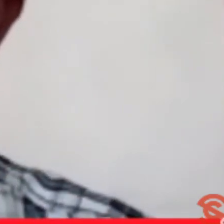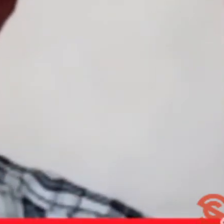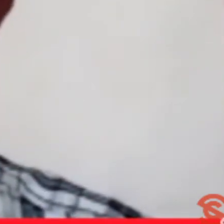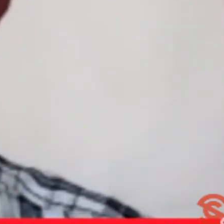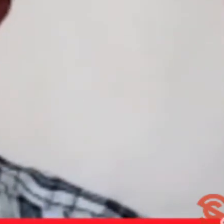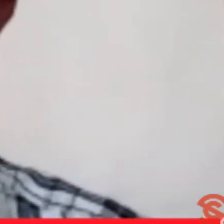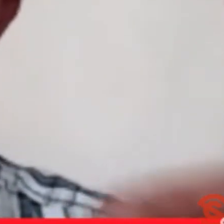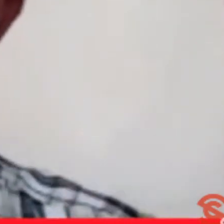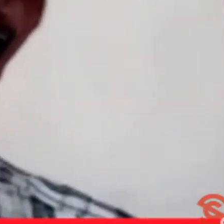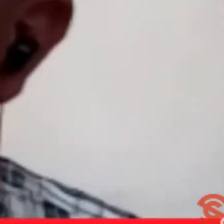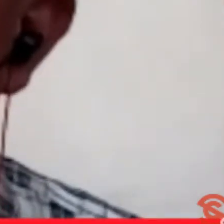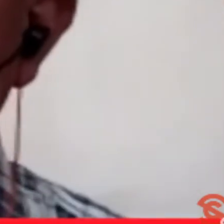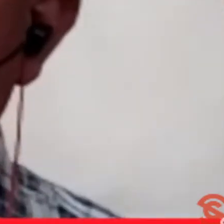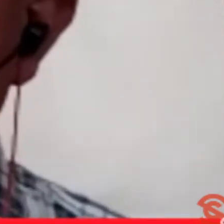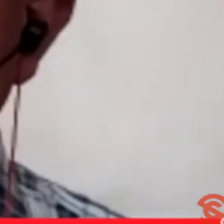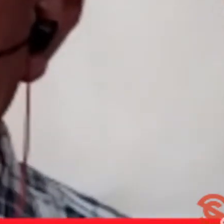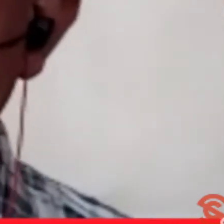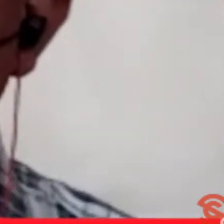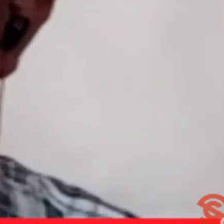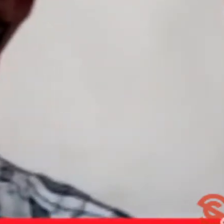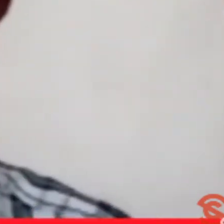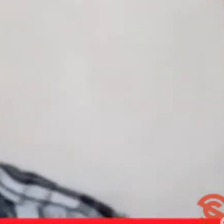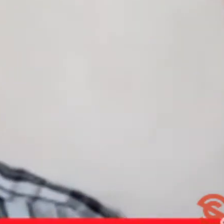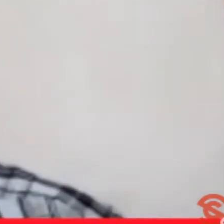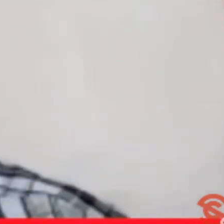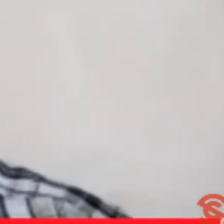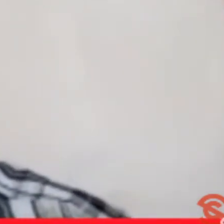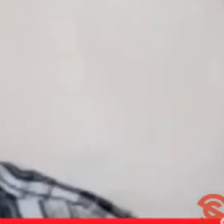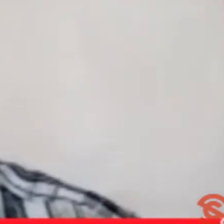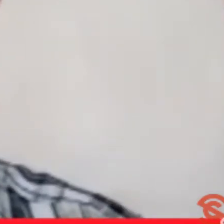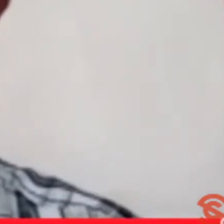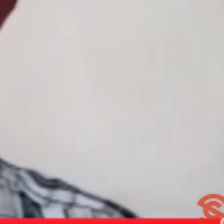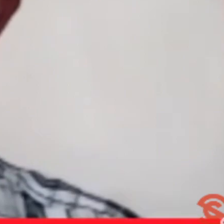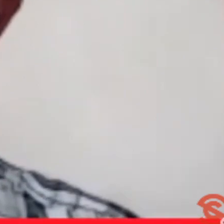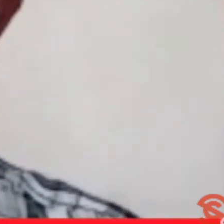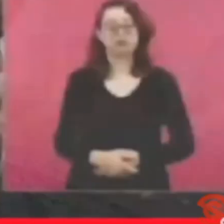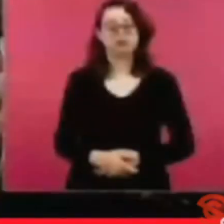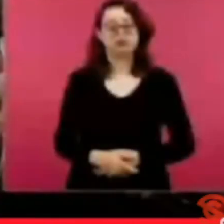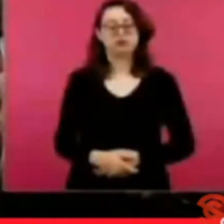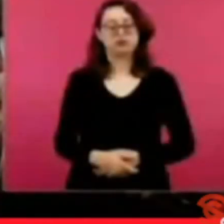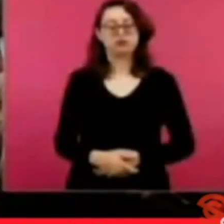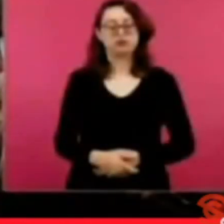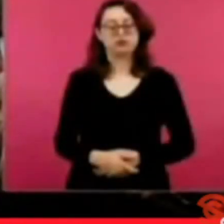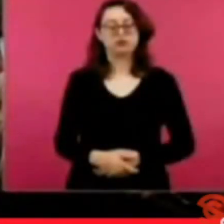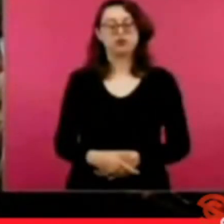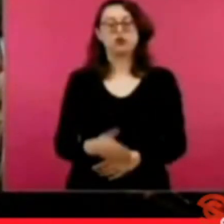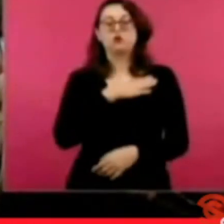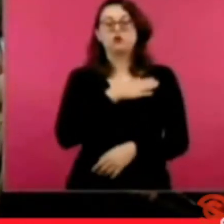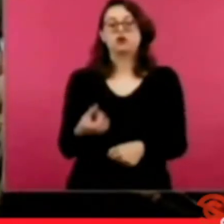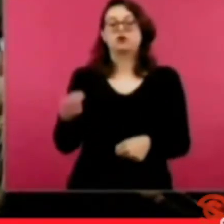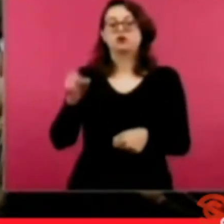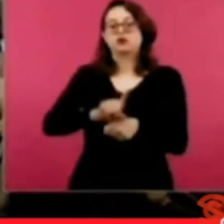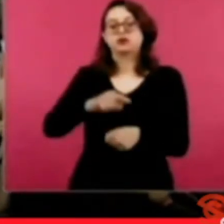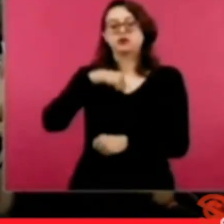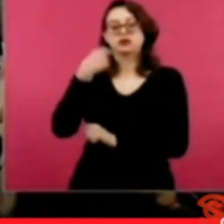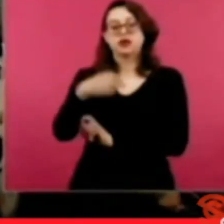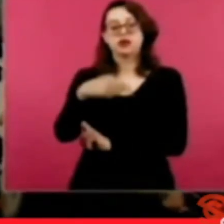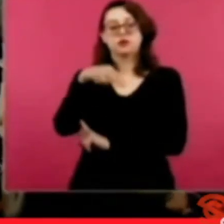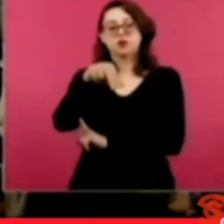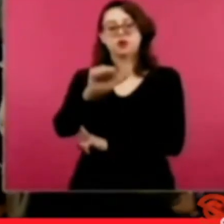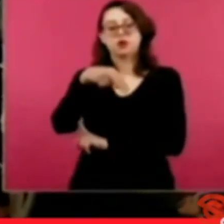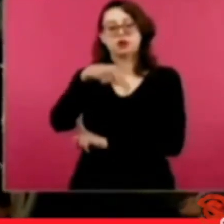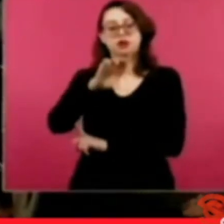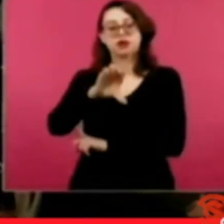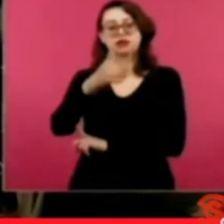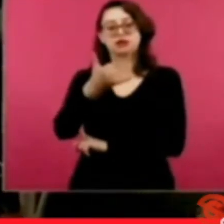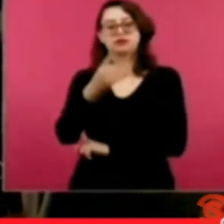video número 8 que nos da paso a nuestro siguiente tema. Por favor. Revista Contralínea, buenos días a todas